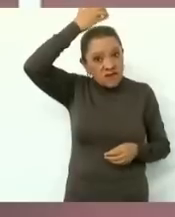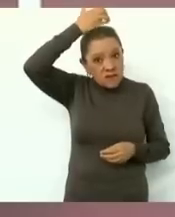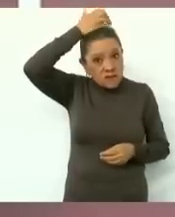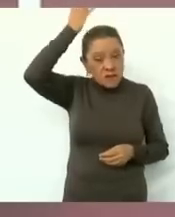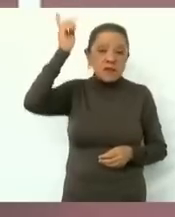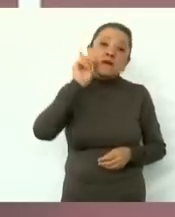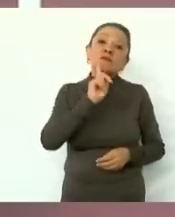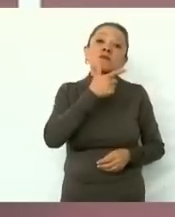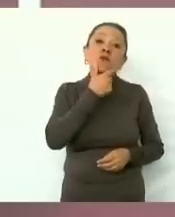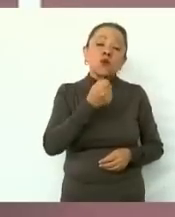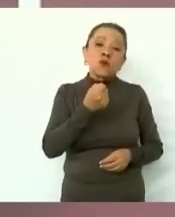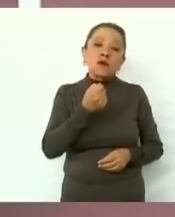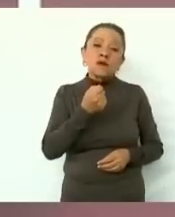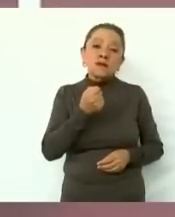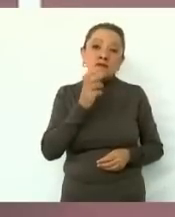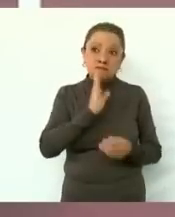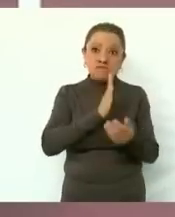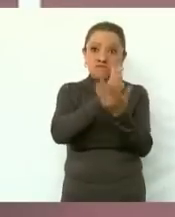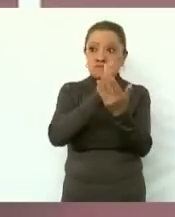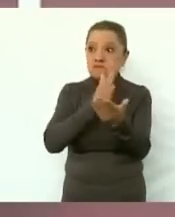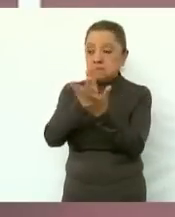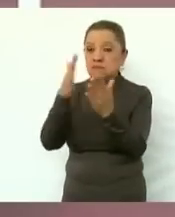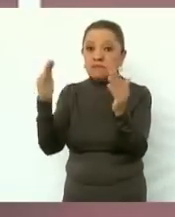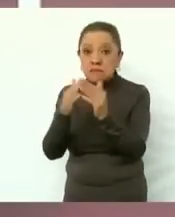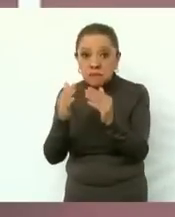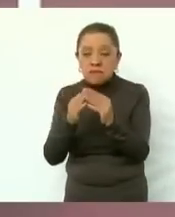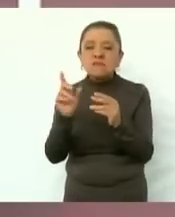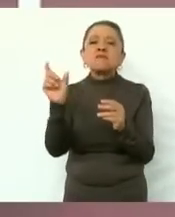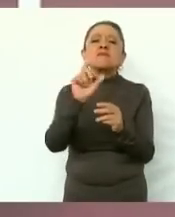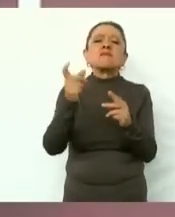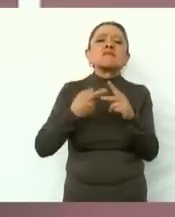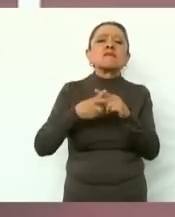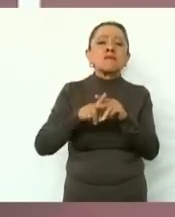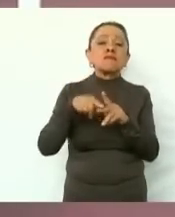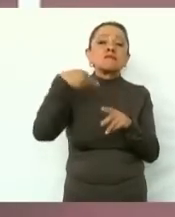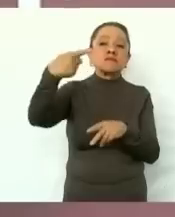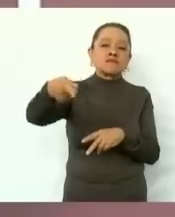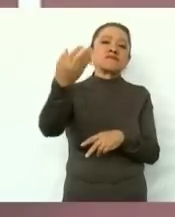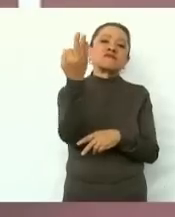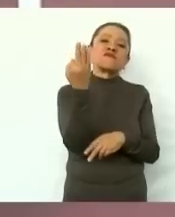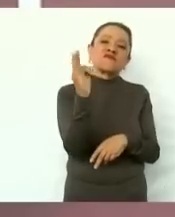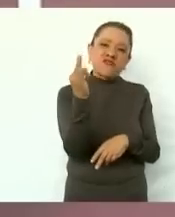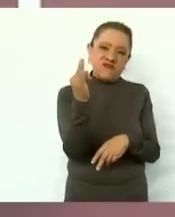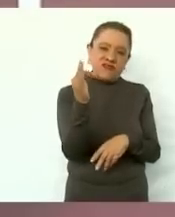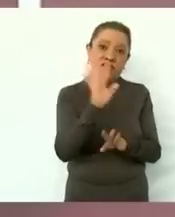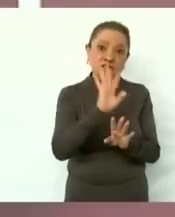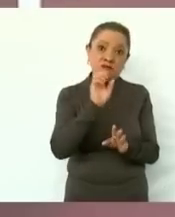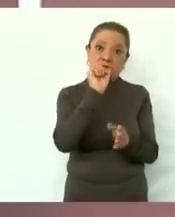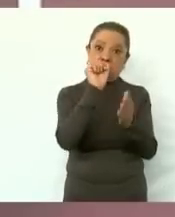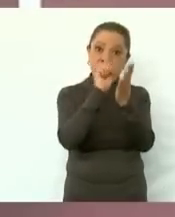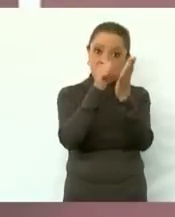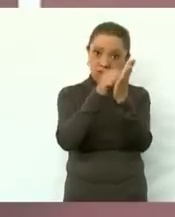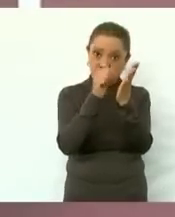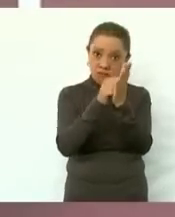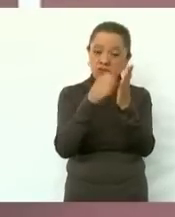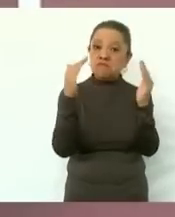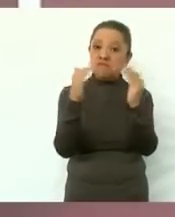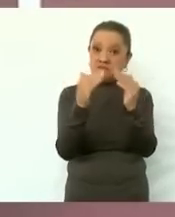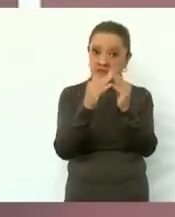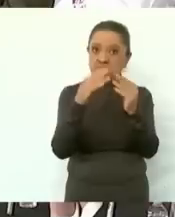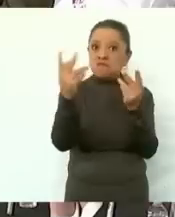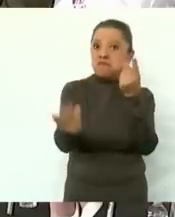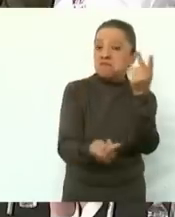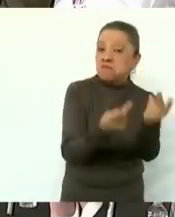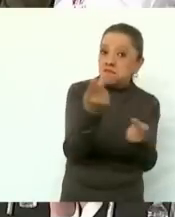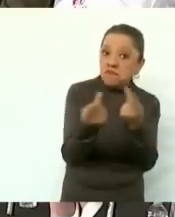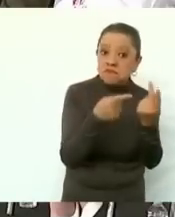inicia en febrero. Entonces van a llegar a su casa y les van a preguntar si están bien de salud, si no,